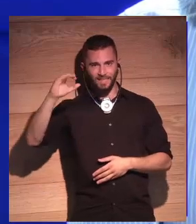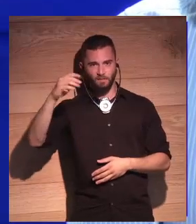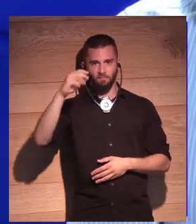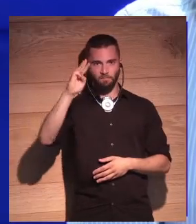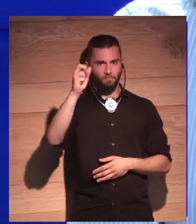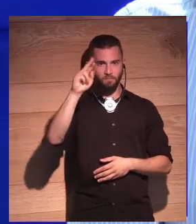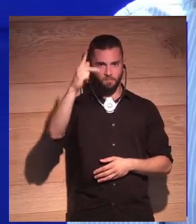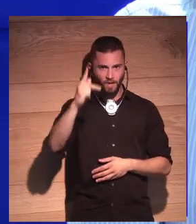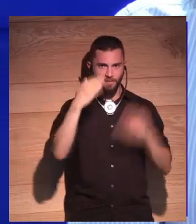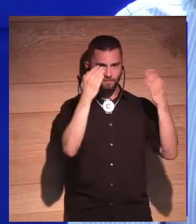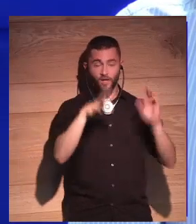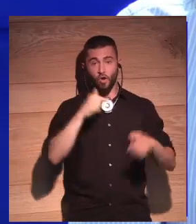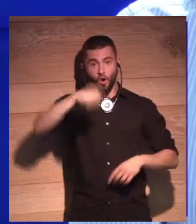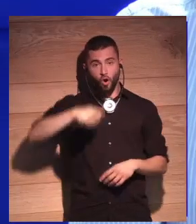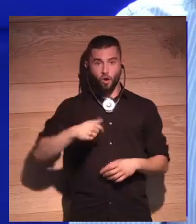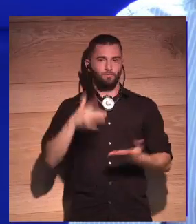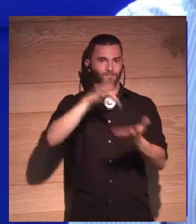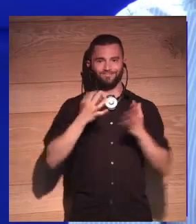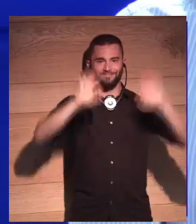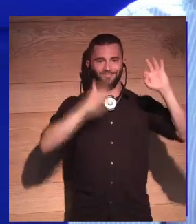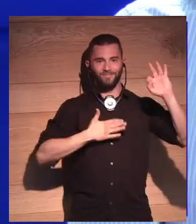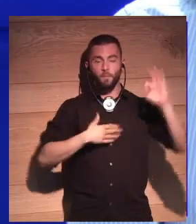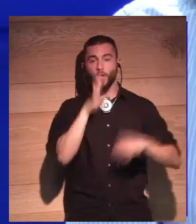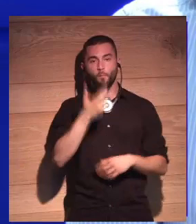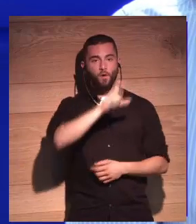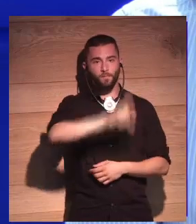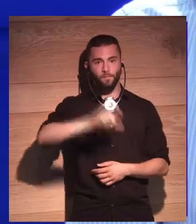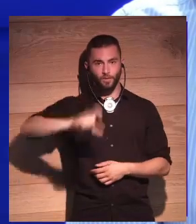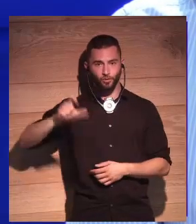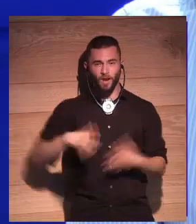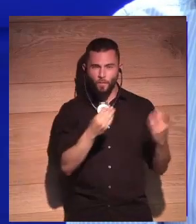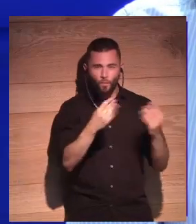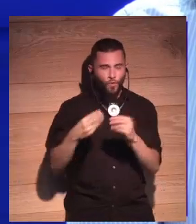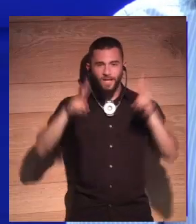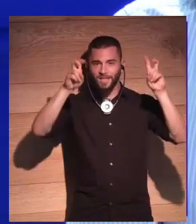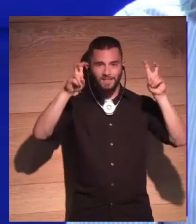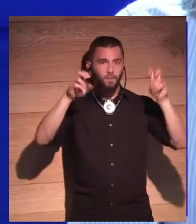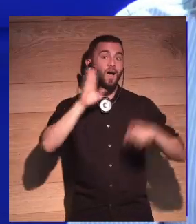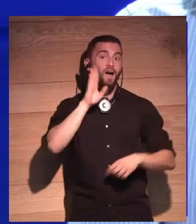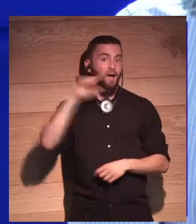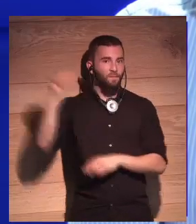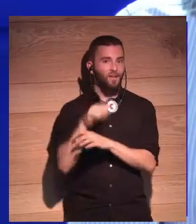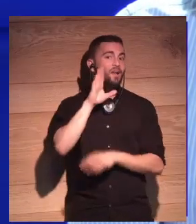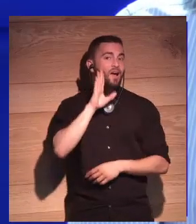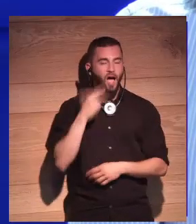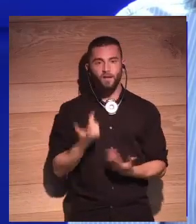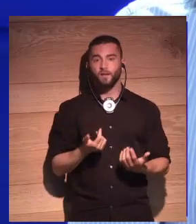un día entrañable para mí porque he encontrado mucha gente de Jurassic Park, con lo cual tenemos muchas